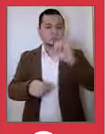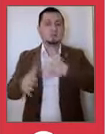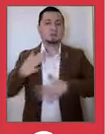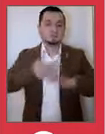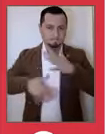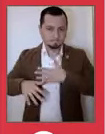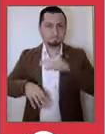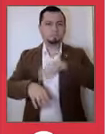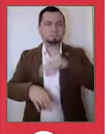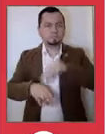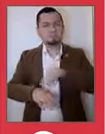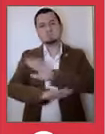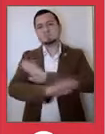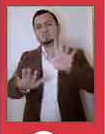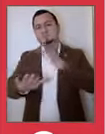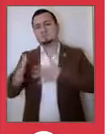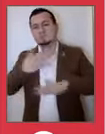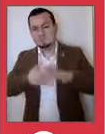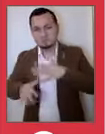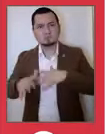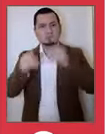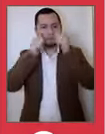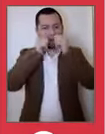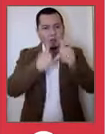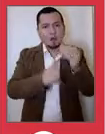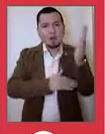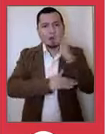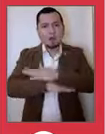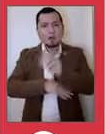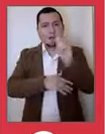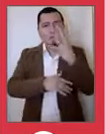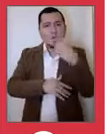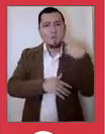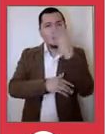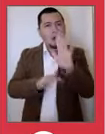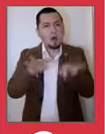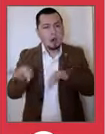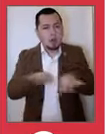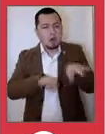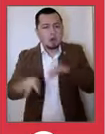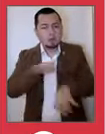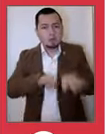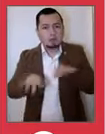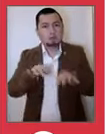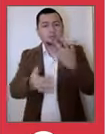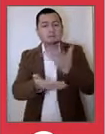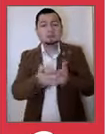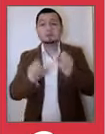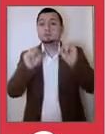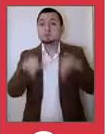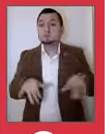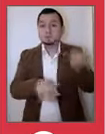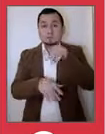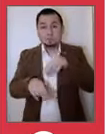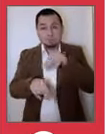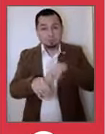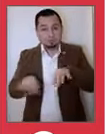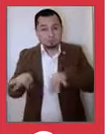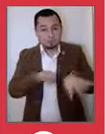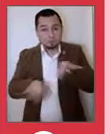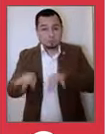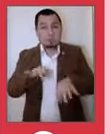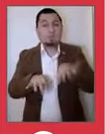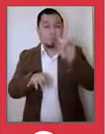tenemos preocupación porque con el crecimiento de los contagios pueda entrar pueda generarse perdón un problema mayor